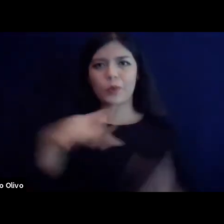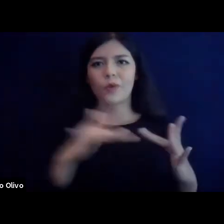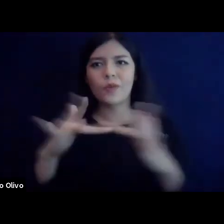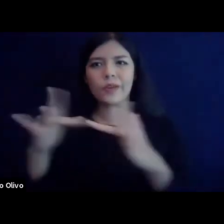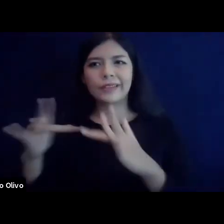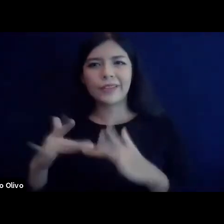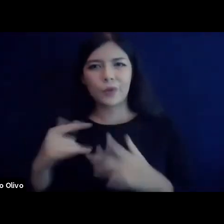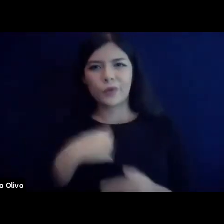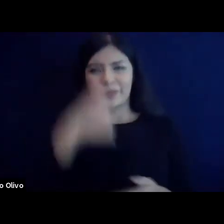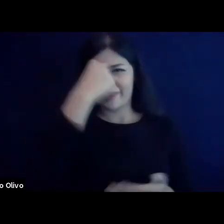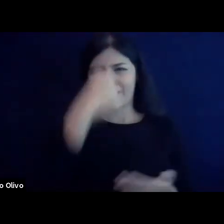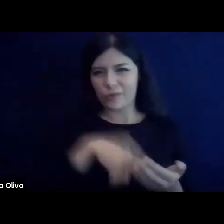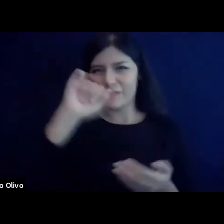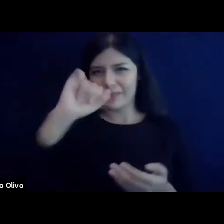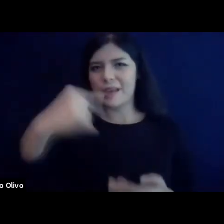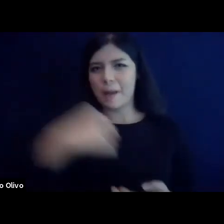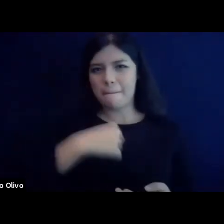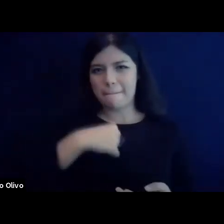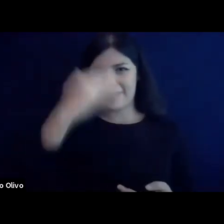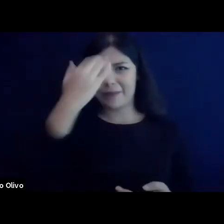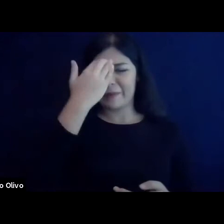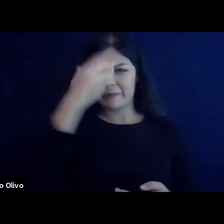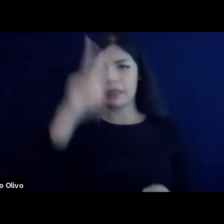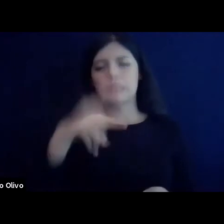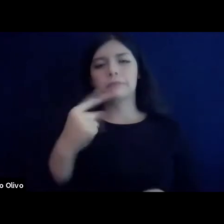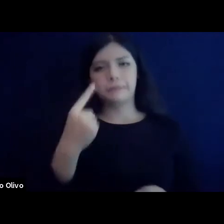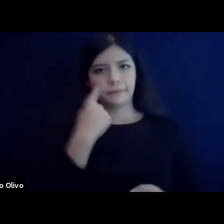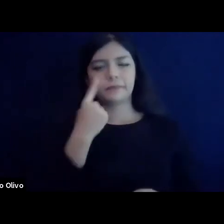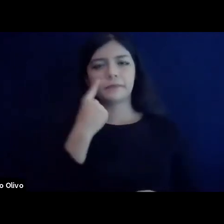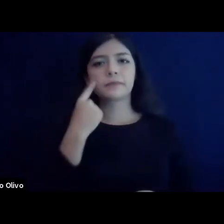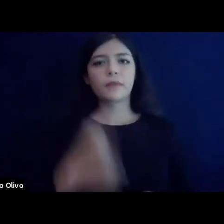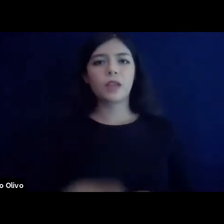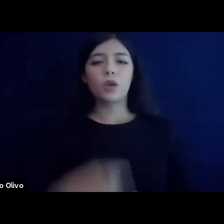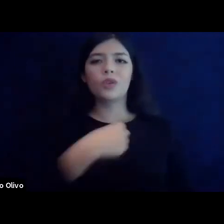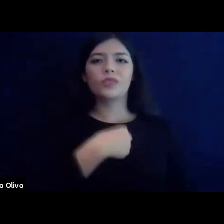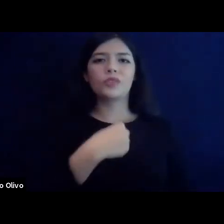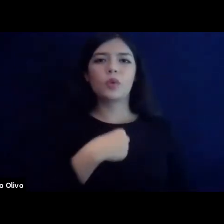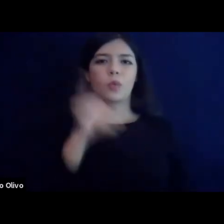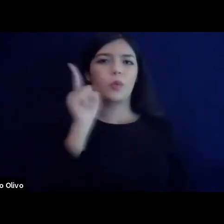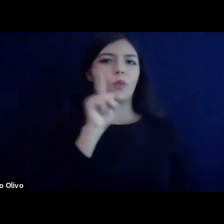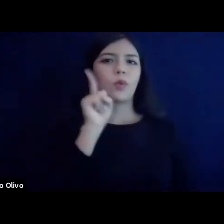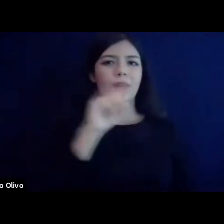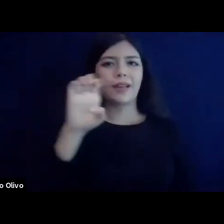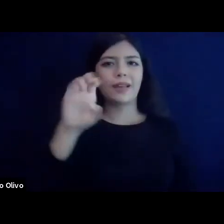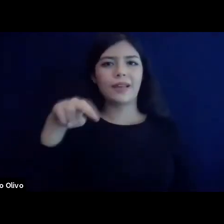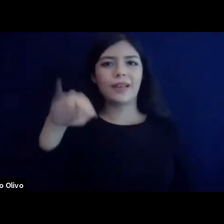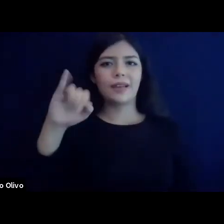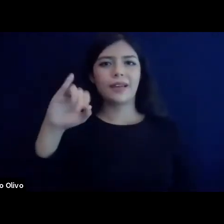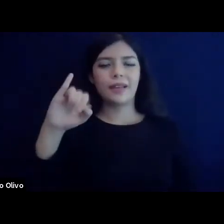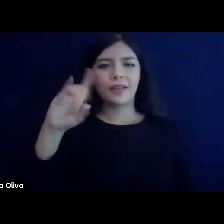no, brevemente pues les comparto que yo nací con discapacidad